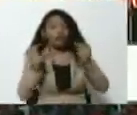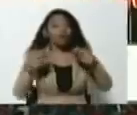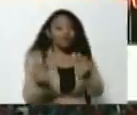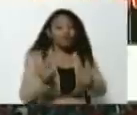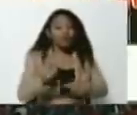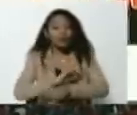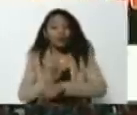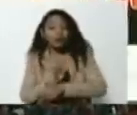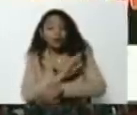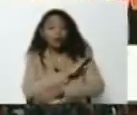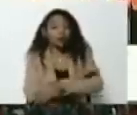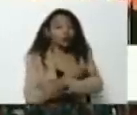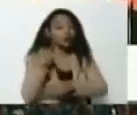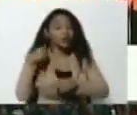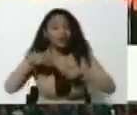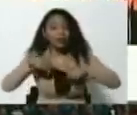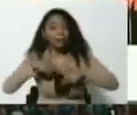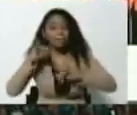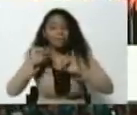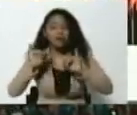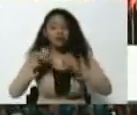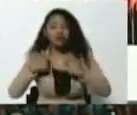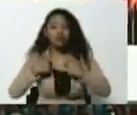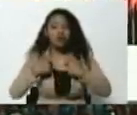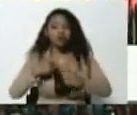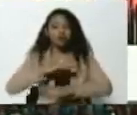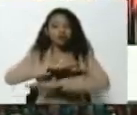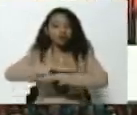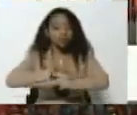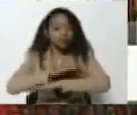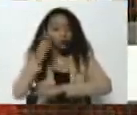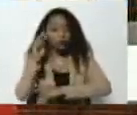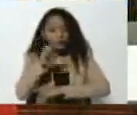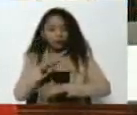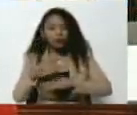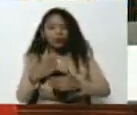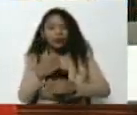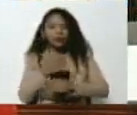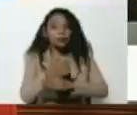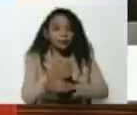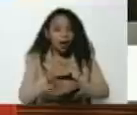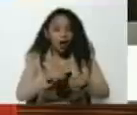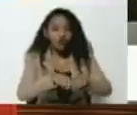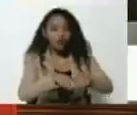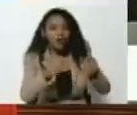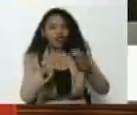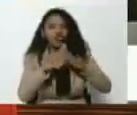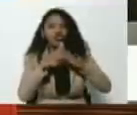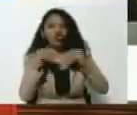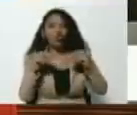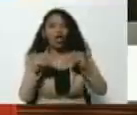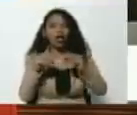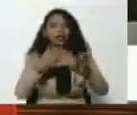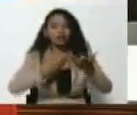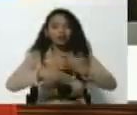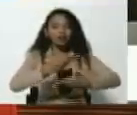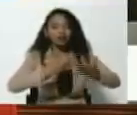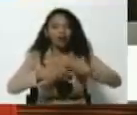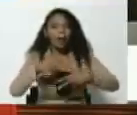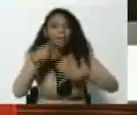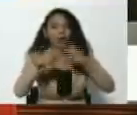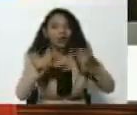Y desde este mismo balcón procedí como jefe de Estado a romper todas las relaciones